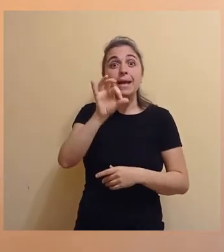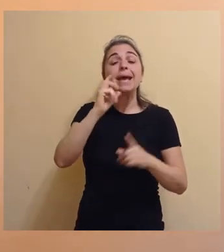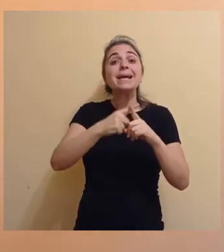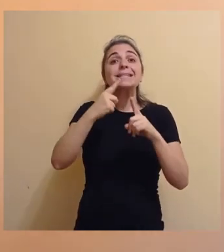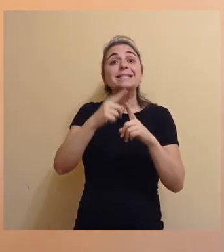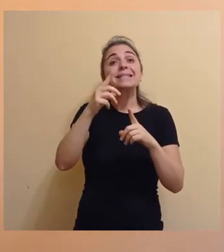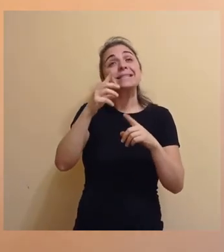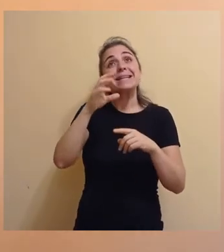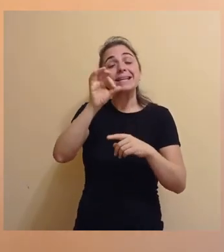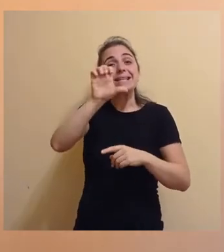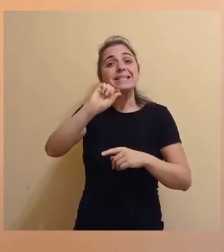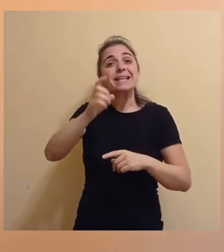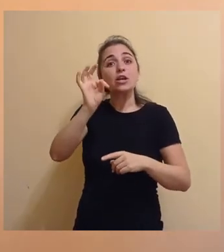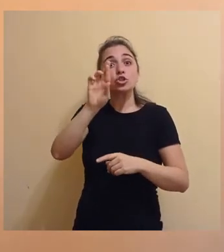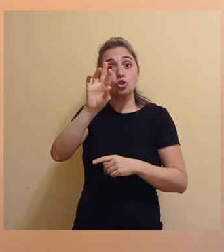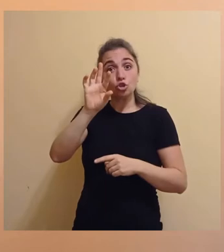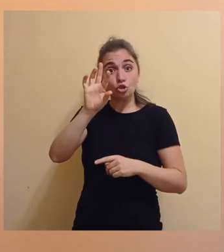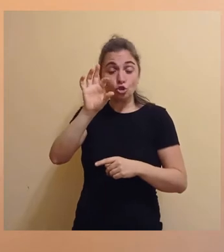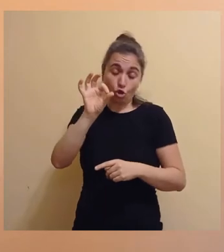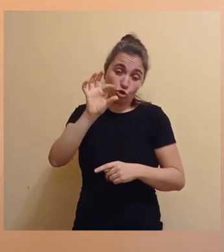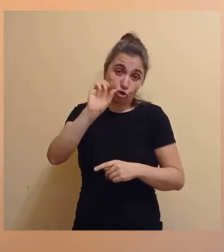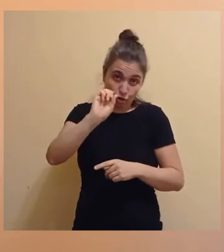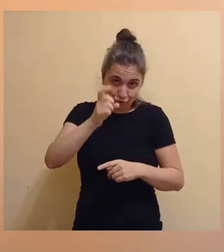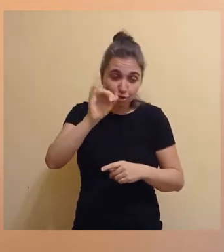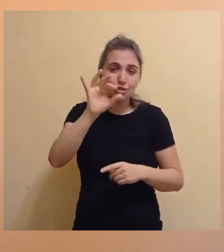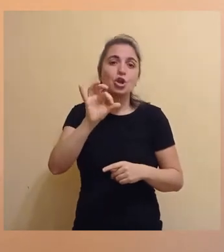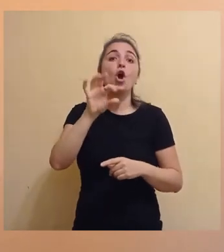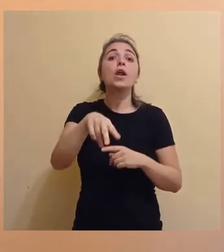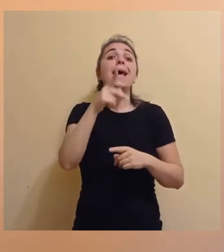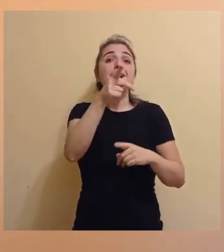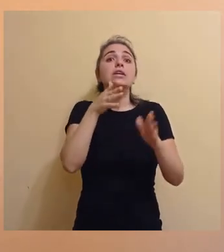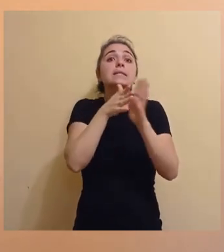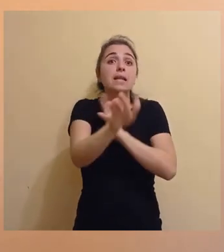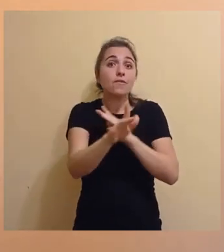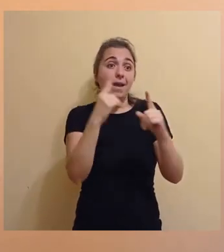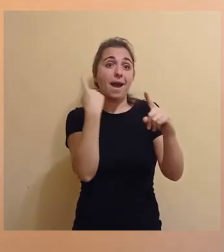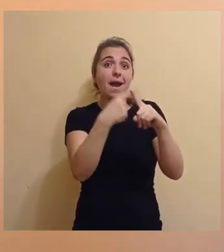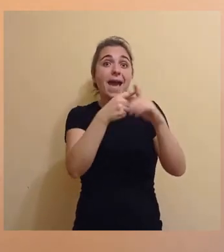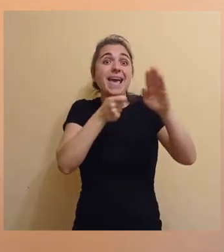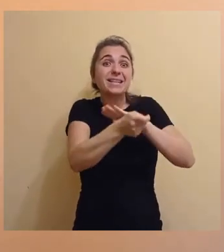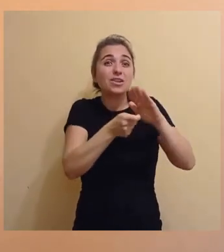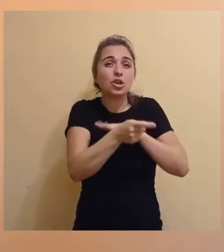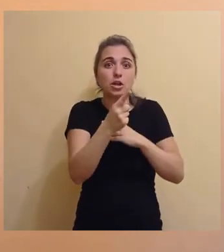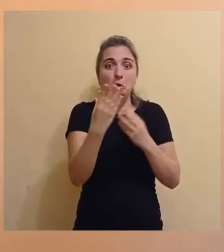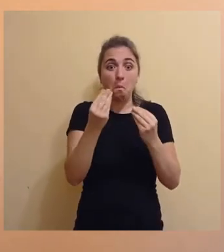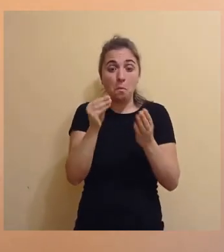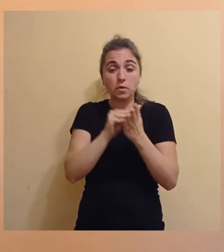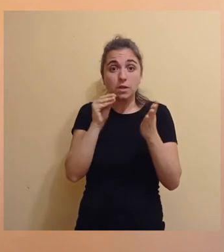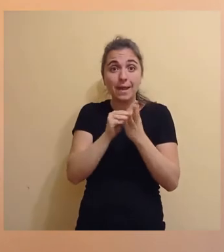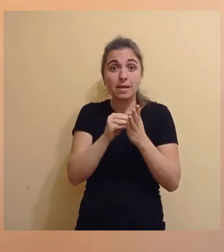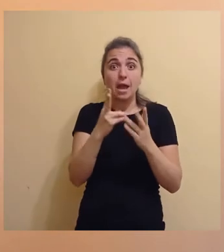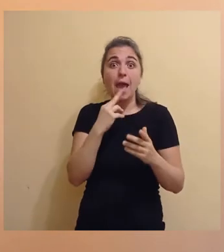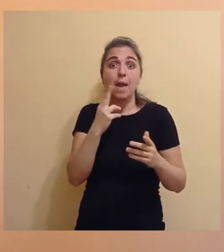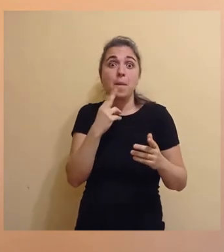de la sextorsión. La sextorsión es la extorsión sexual, ¿no? Y se utiliza mucho, por ejemplo, esto ha pasado